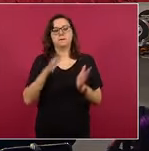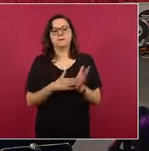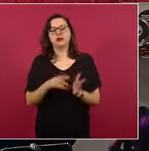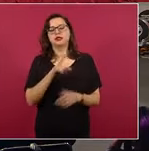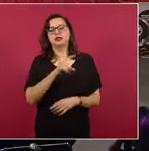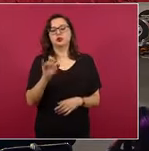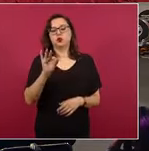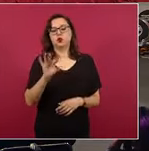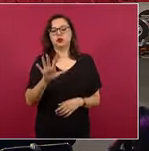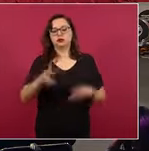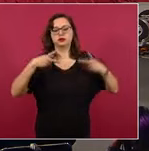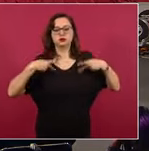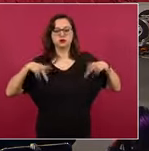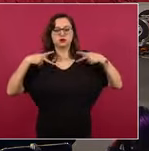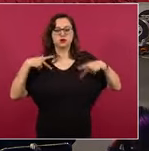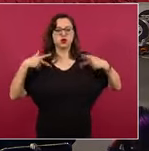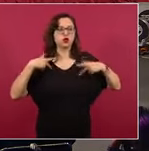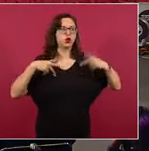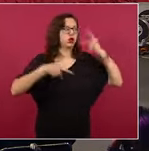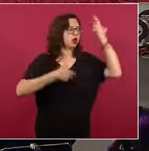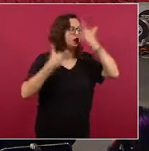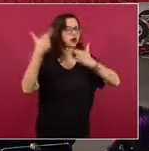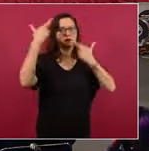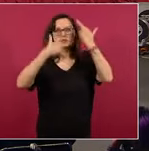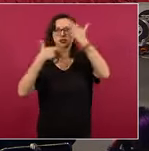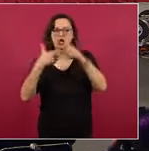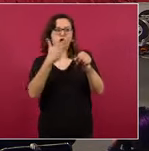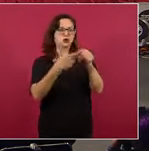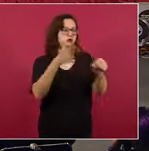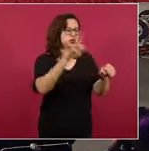1.145 personas y fueron hasta